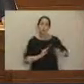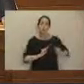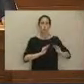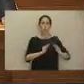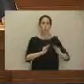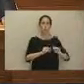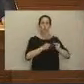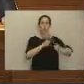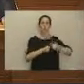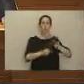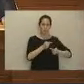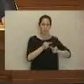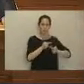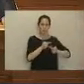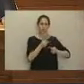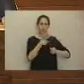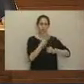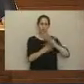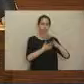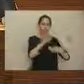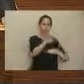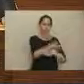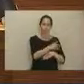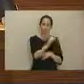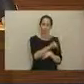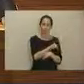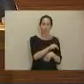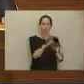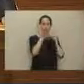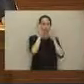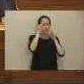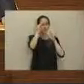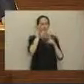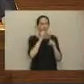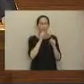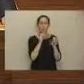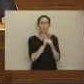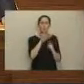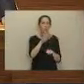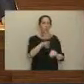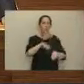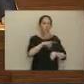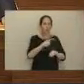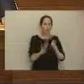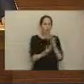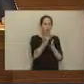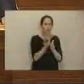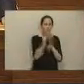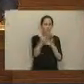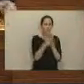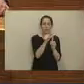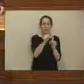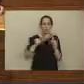familiar y esa atención durante 24 horas al día, 7 días a la semana. Por la